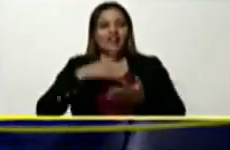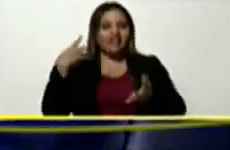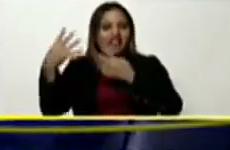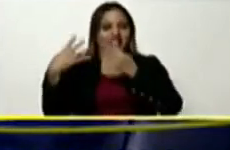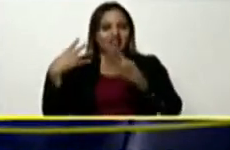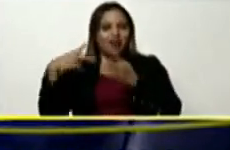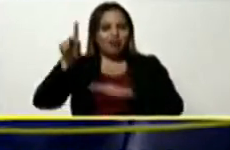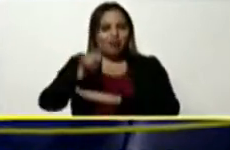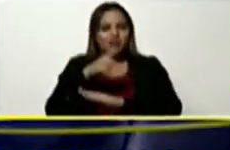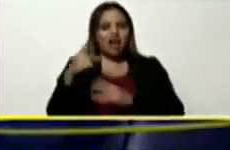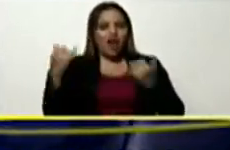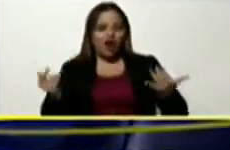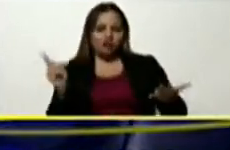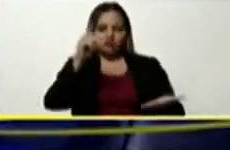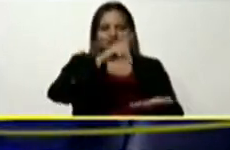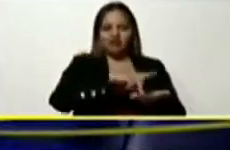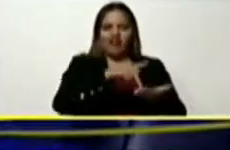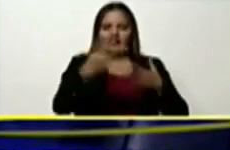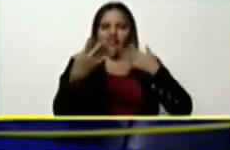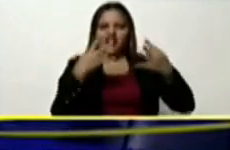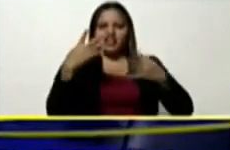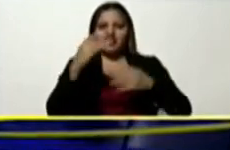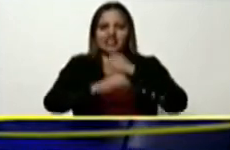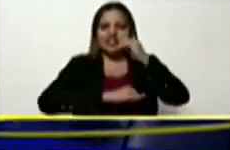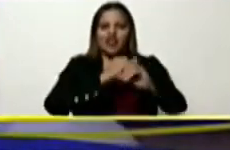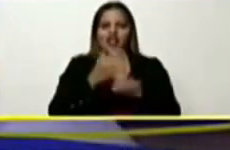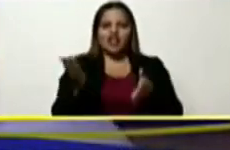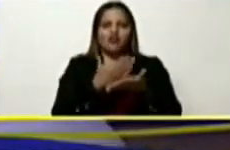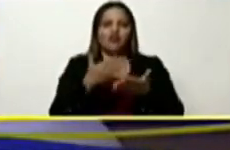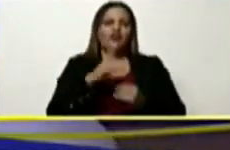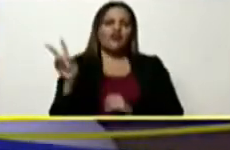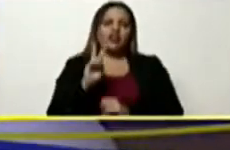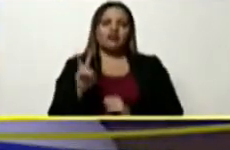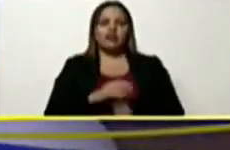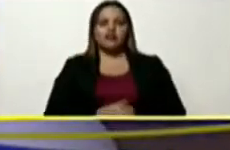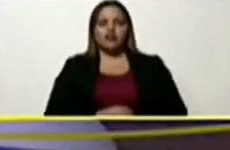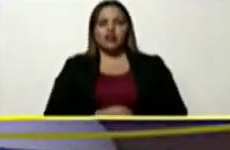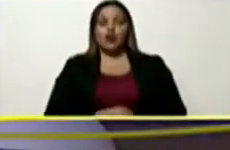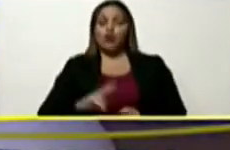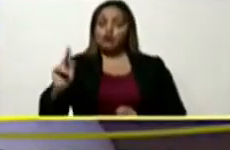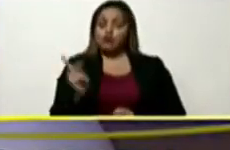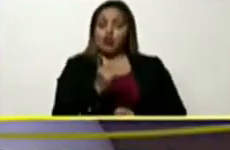en la Feria Internacional del Libro de Venezuela con su